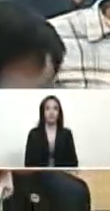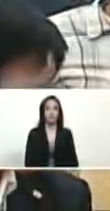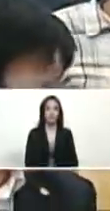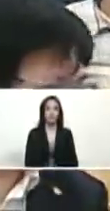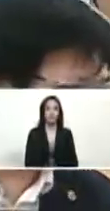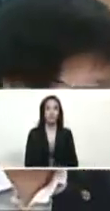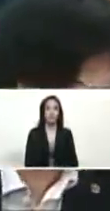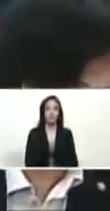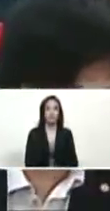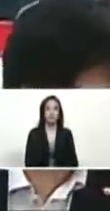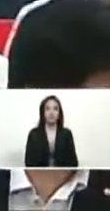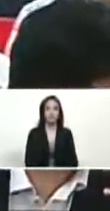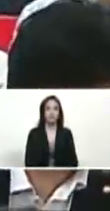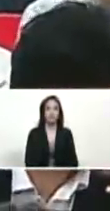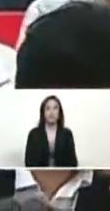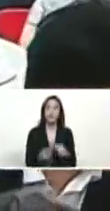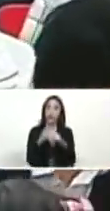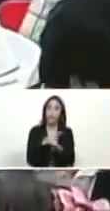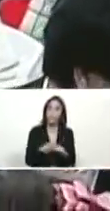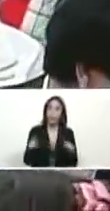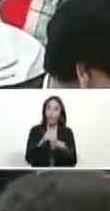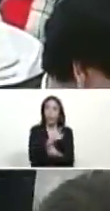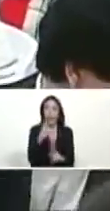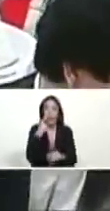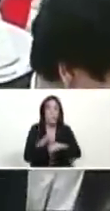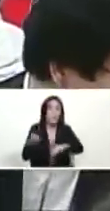Pero yo creo que el más grande enemigo